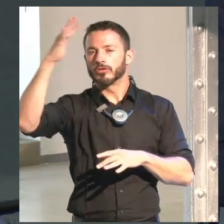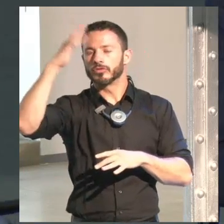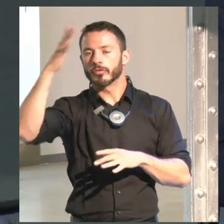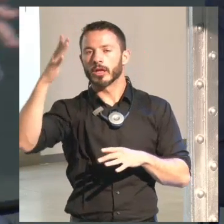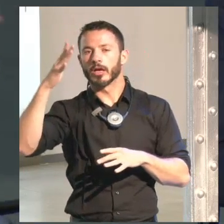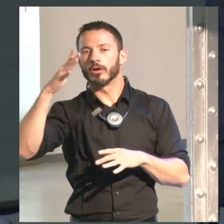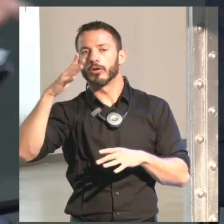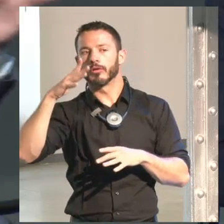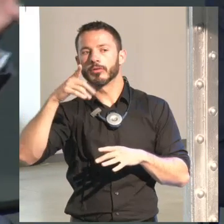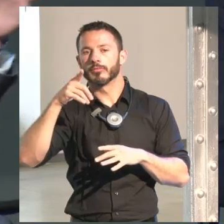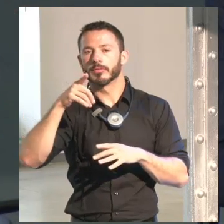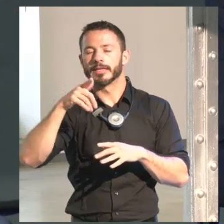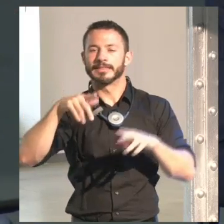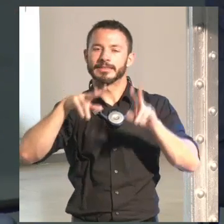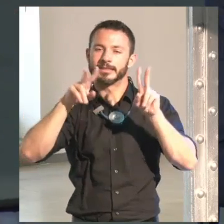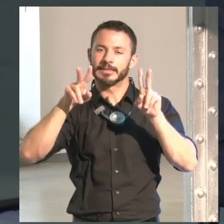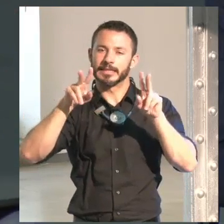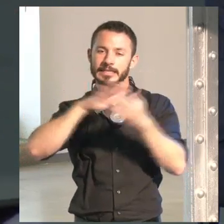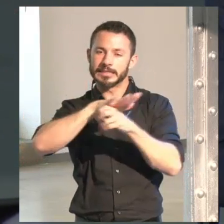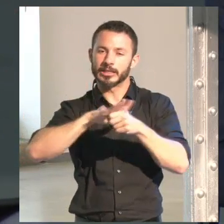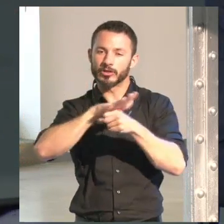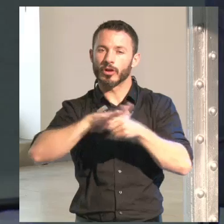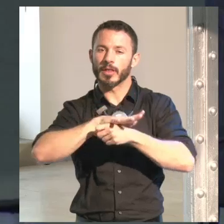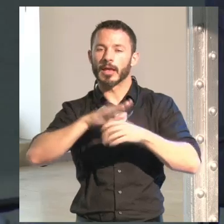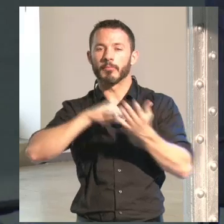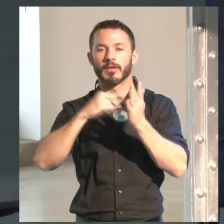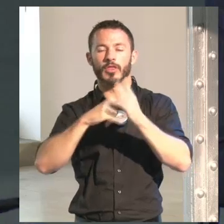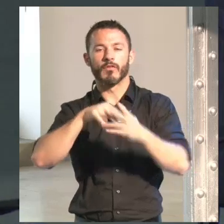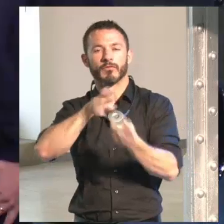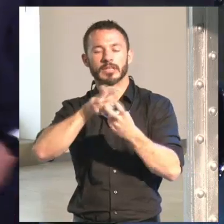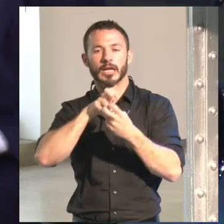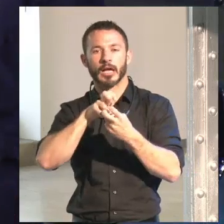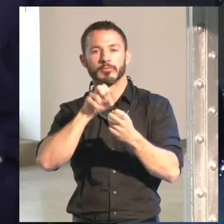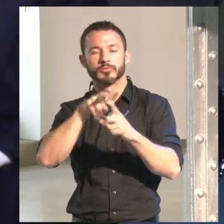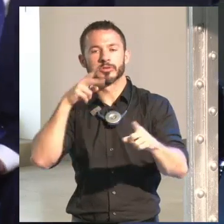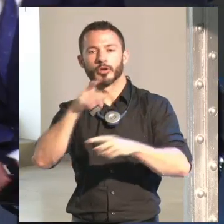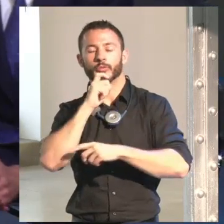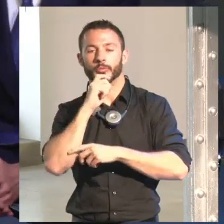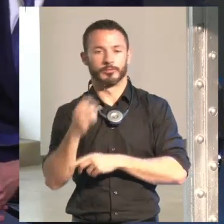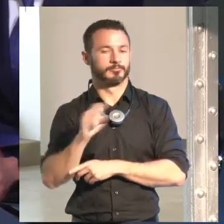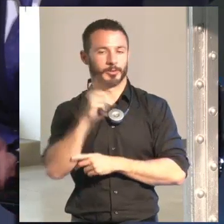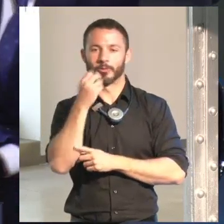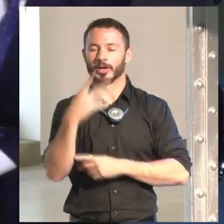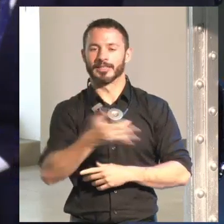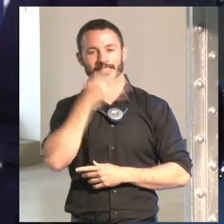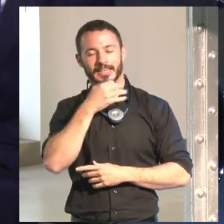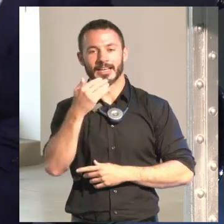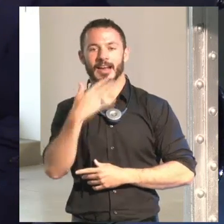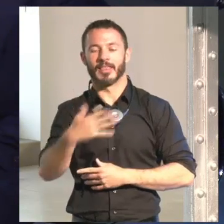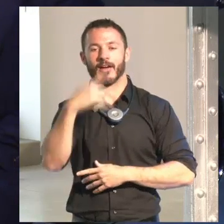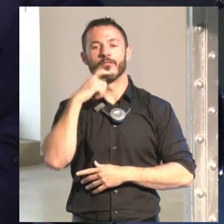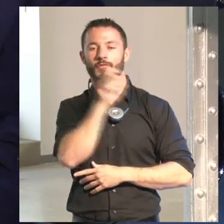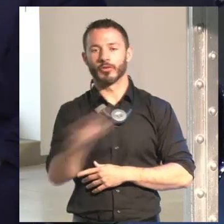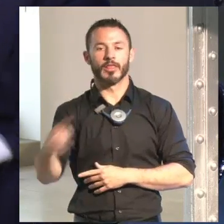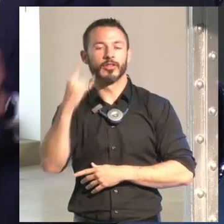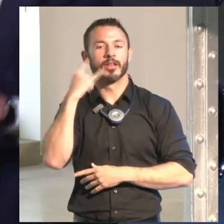ves ese entorno de la planificación fiscal en general para las empresas? Bueno, buenas tardes ante todo y gracias a la Fundación Telefónica